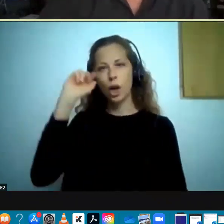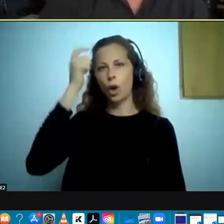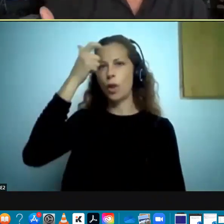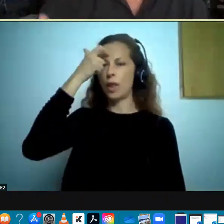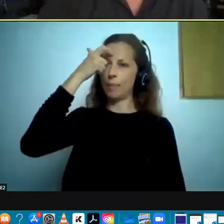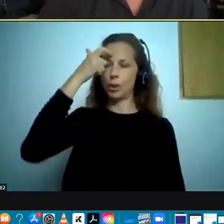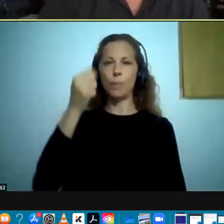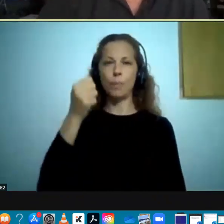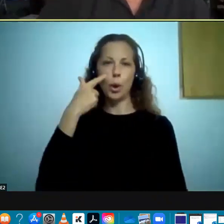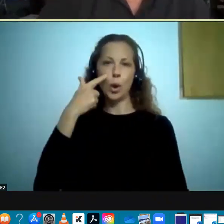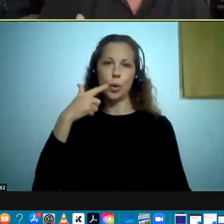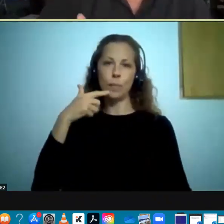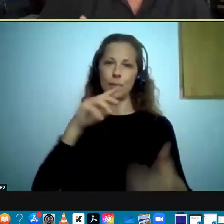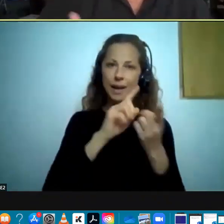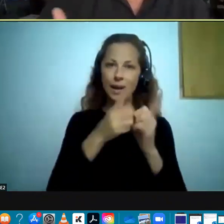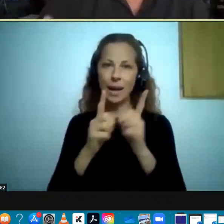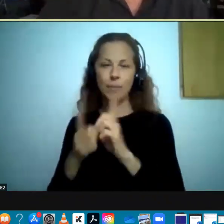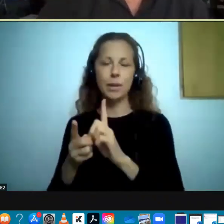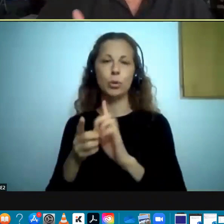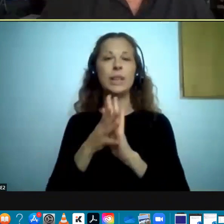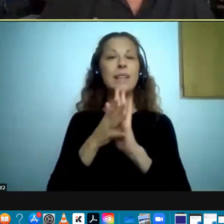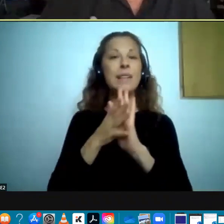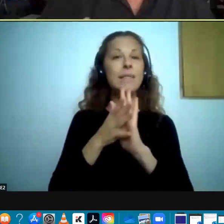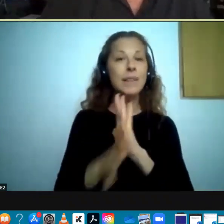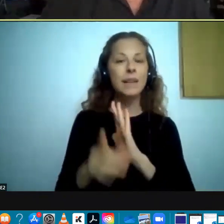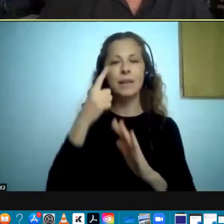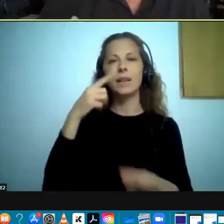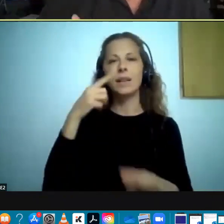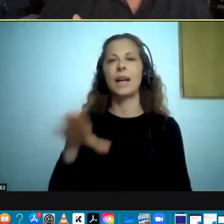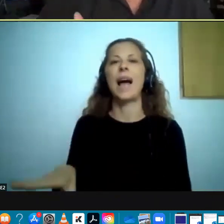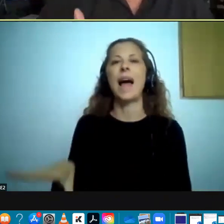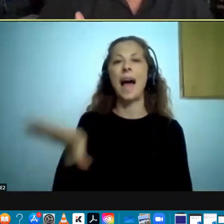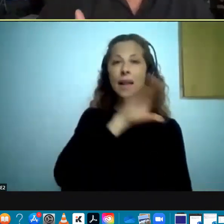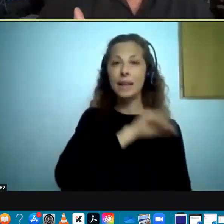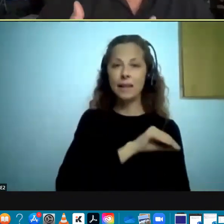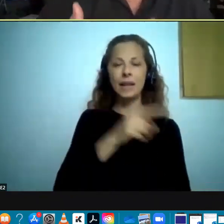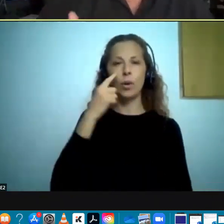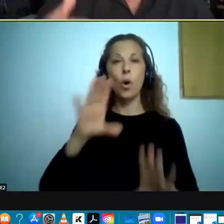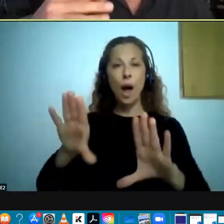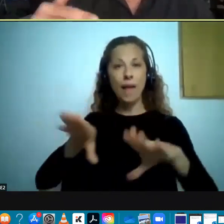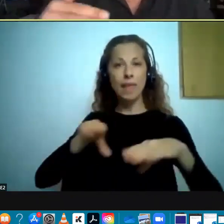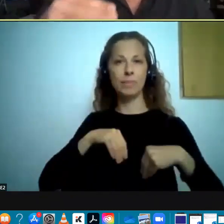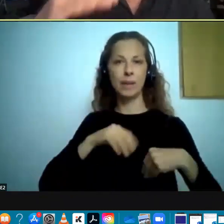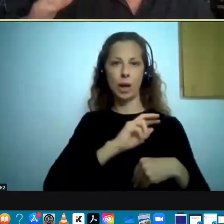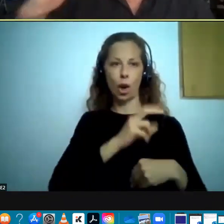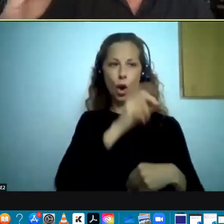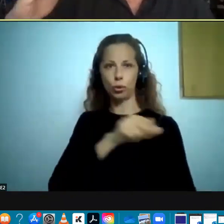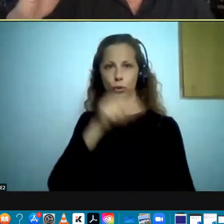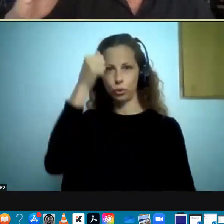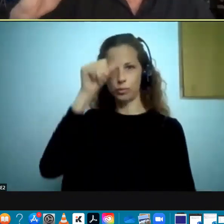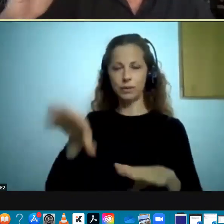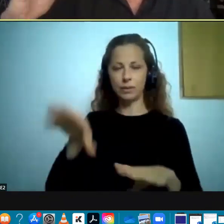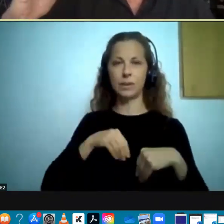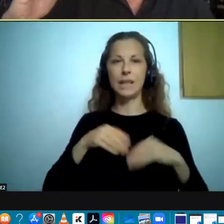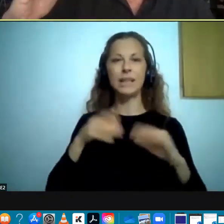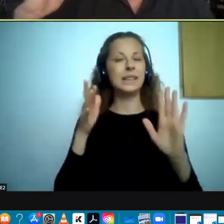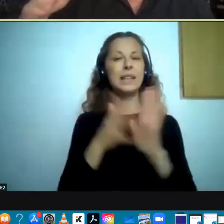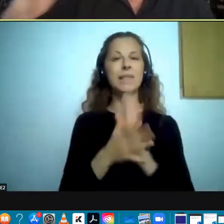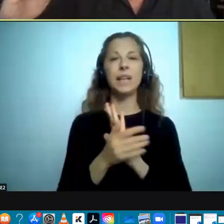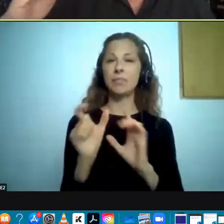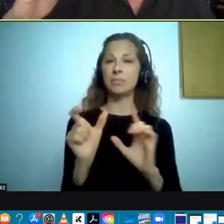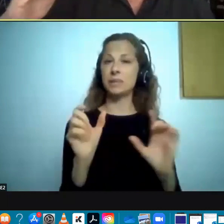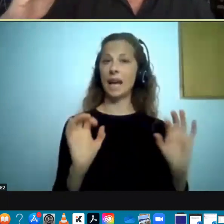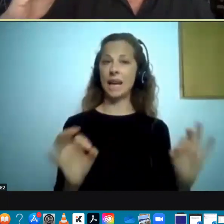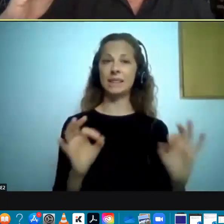que requiere la aceptación y la aprobación por parte de los hombres y que no es un elemento estático que una vez que tú lo has